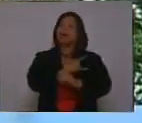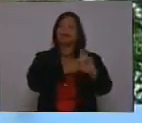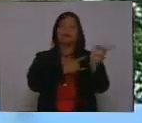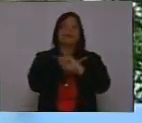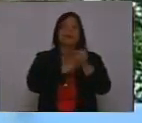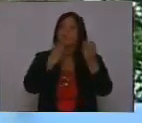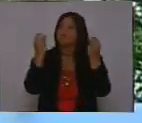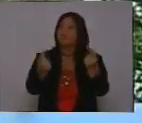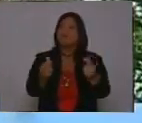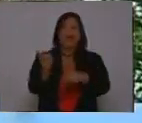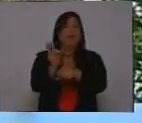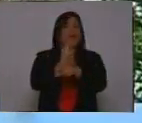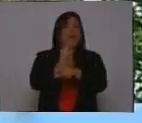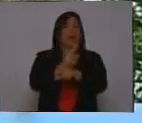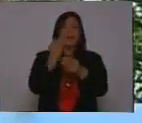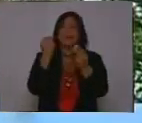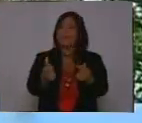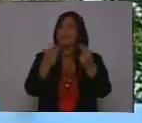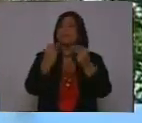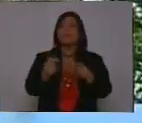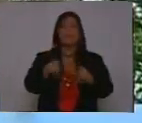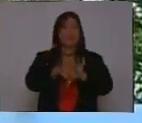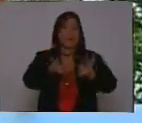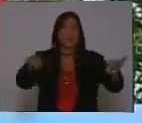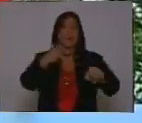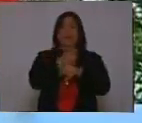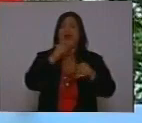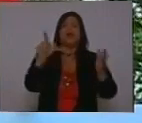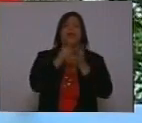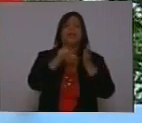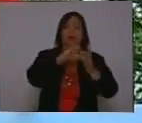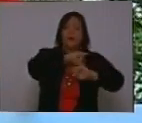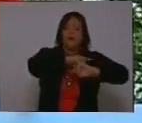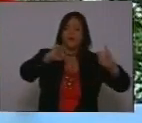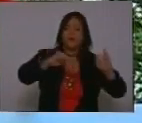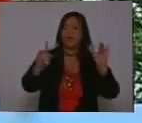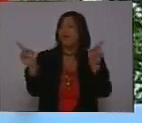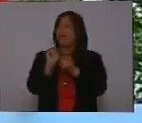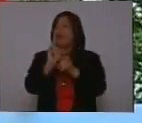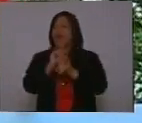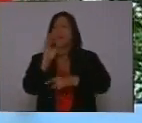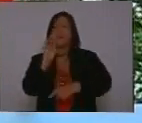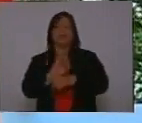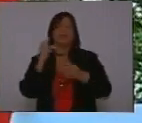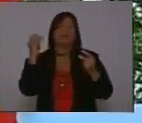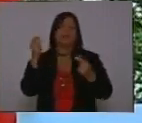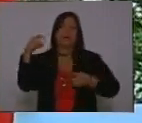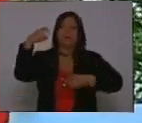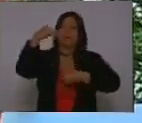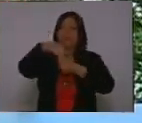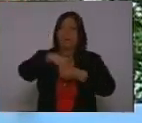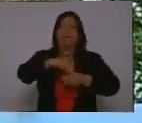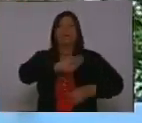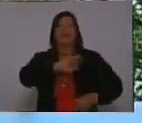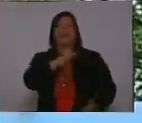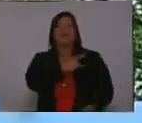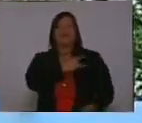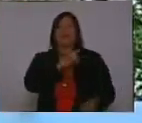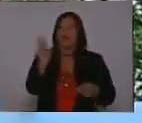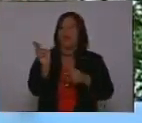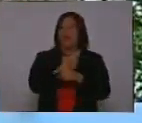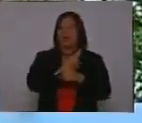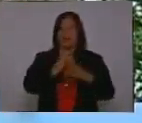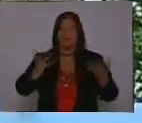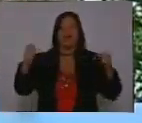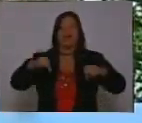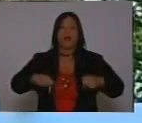salió el cupo al día y a la hora que salieron de un liceo de nuestra educación media.